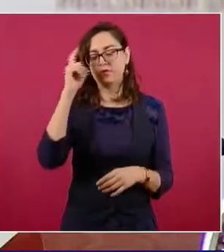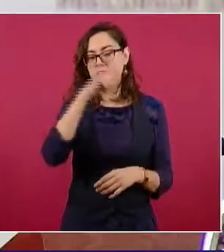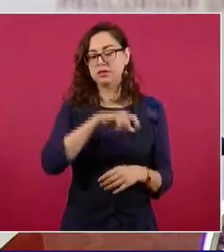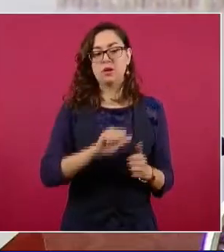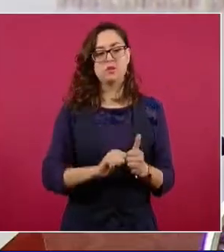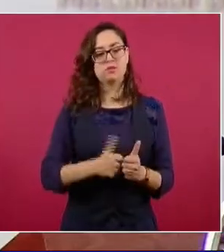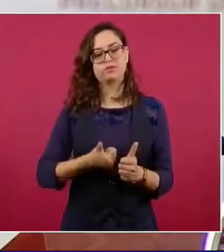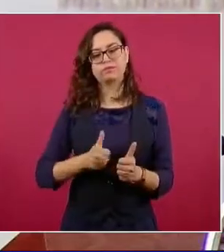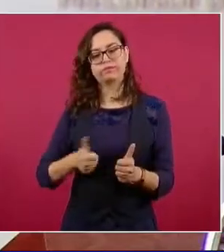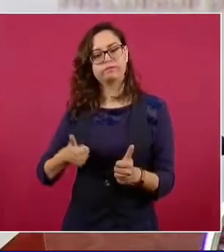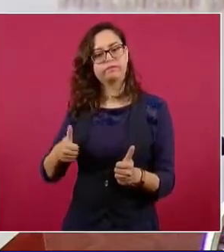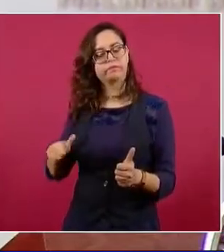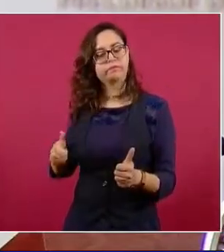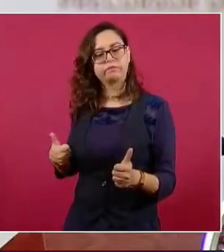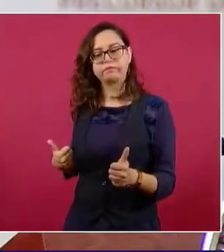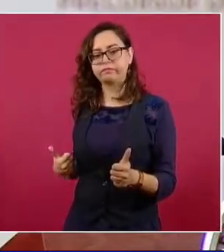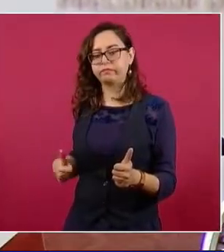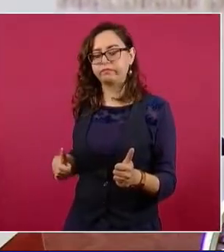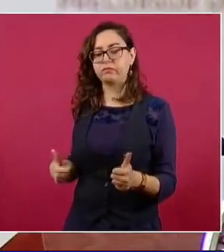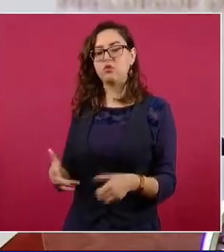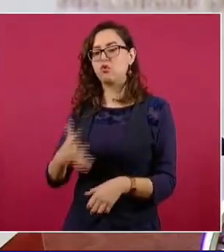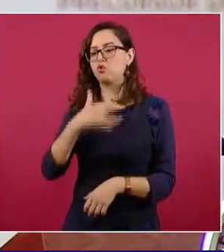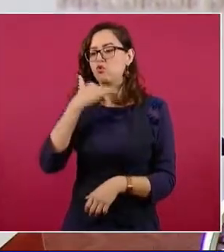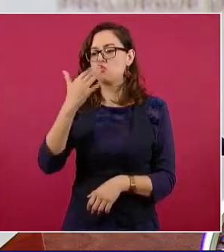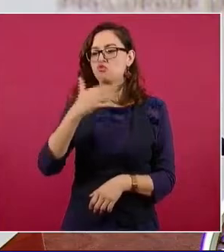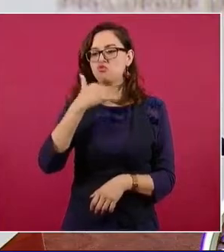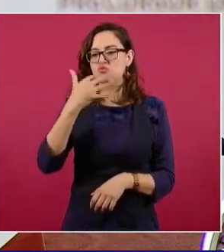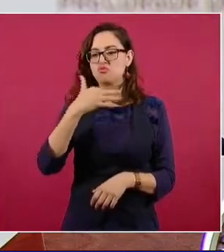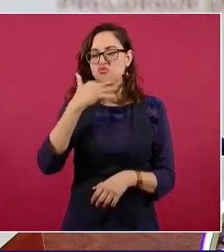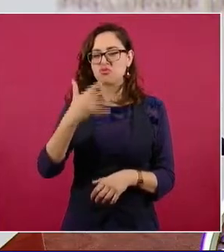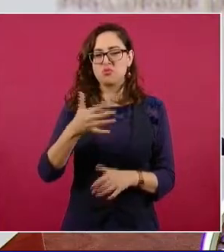y se arraigó mucho la corrupción.